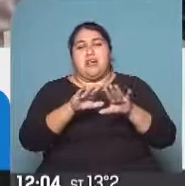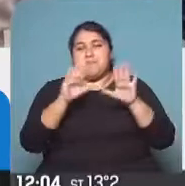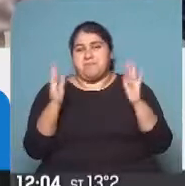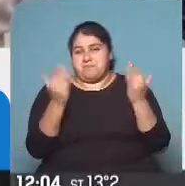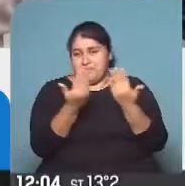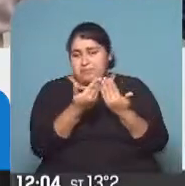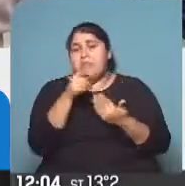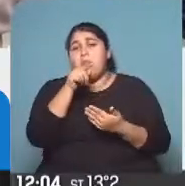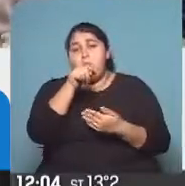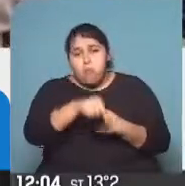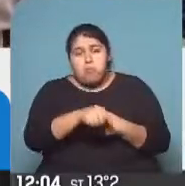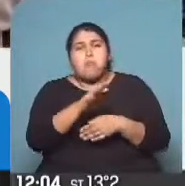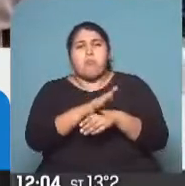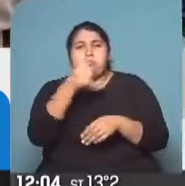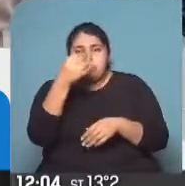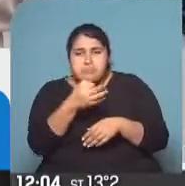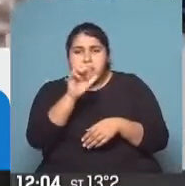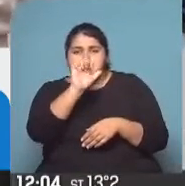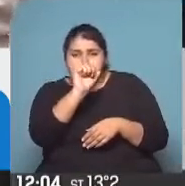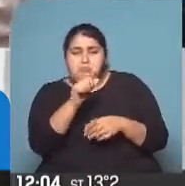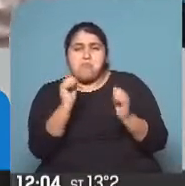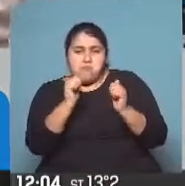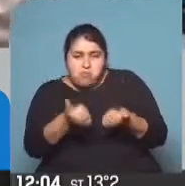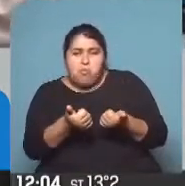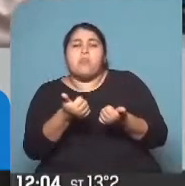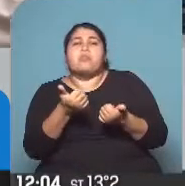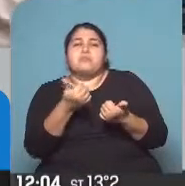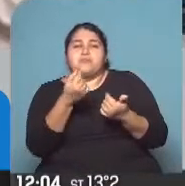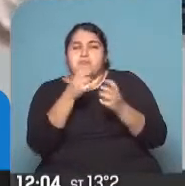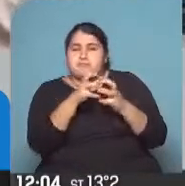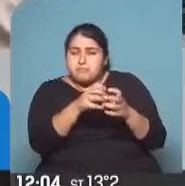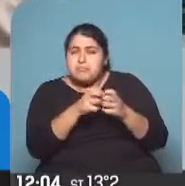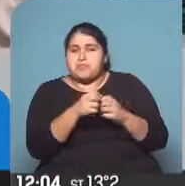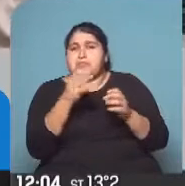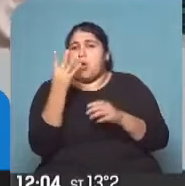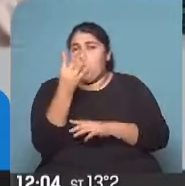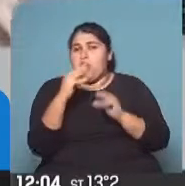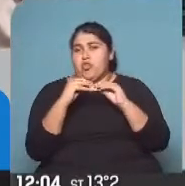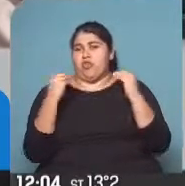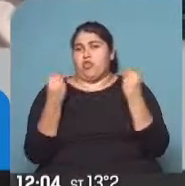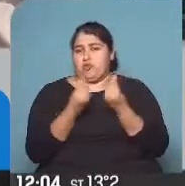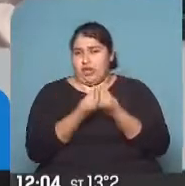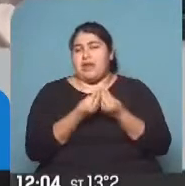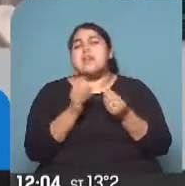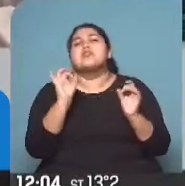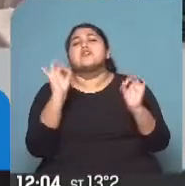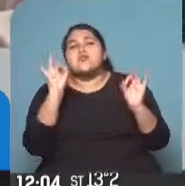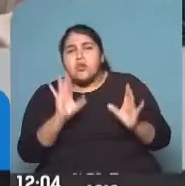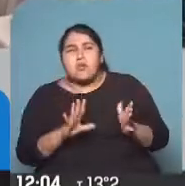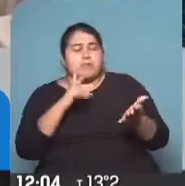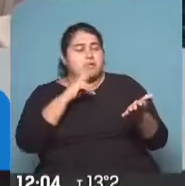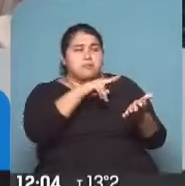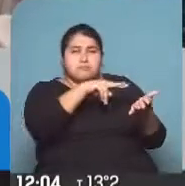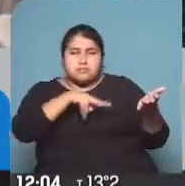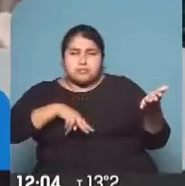2, que hoy, martes, comienza con esta serie de audiencias, 4 en total, en las que se leerá la